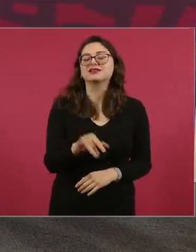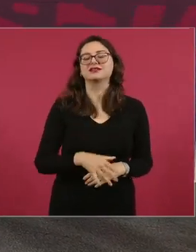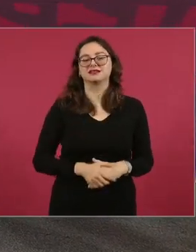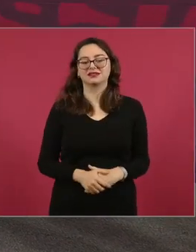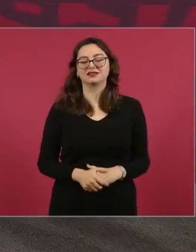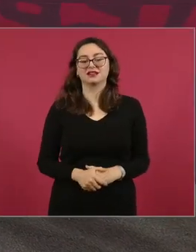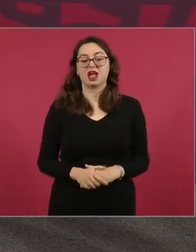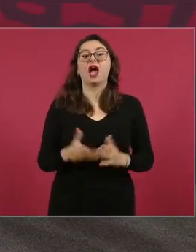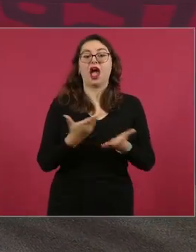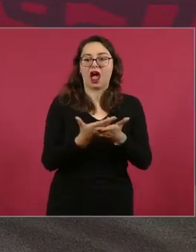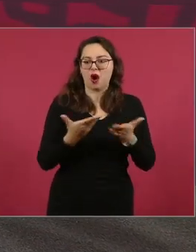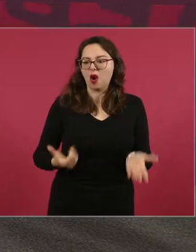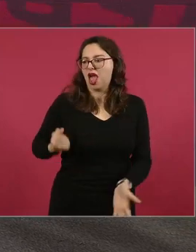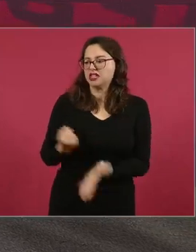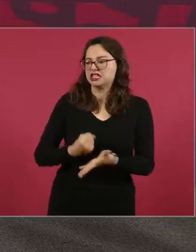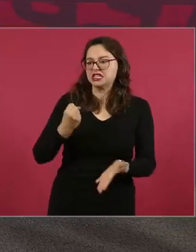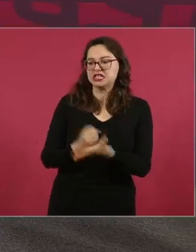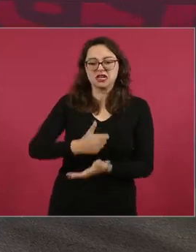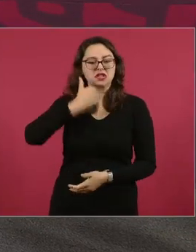demandantes